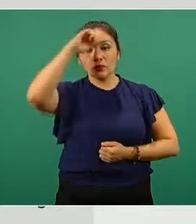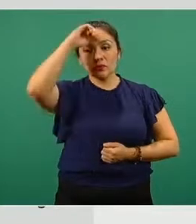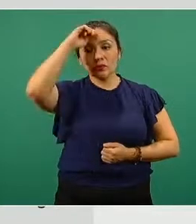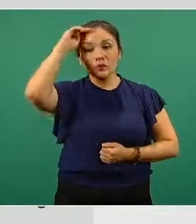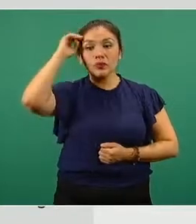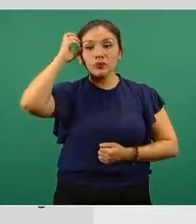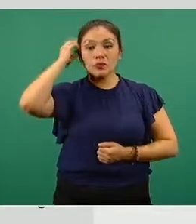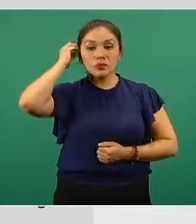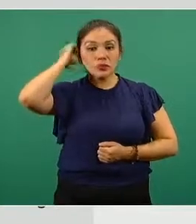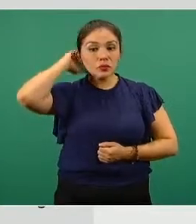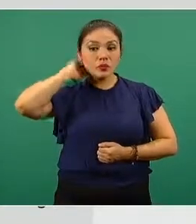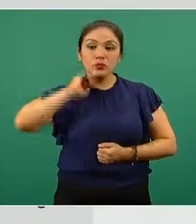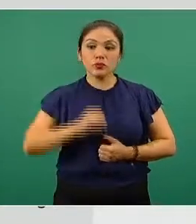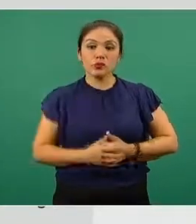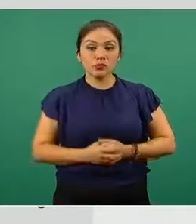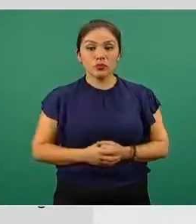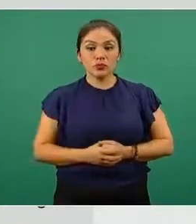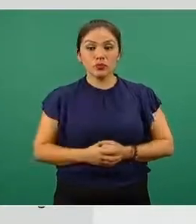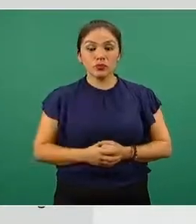favor.